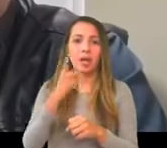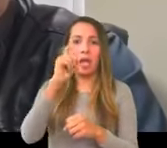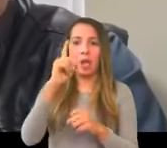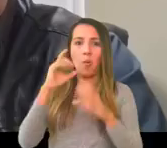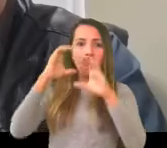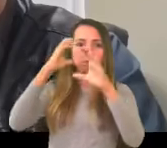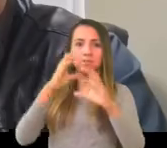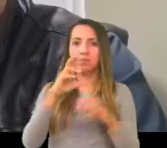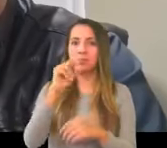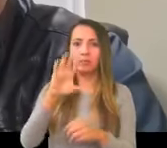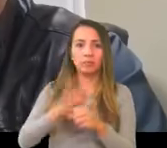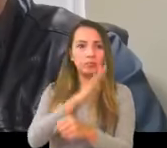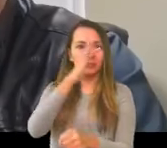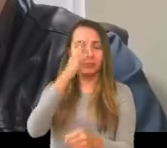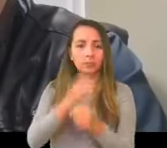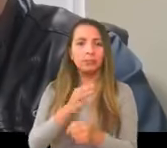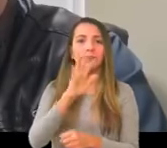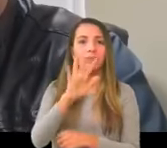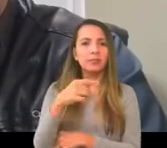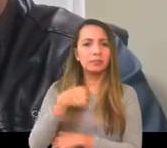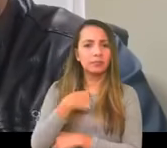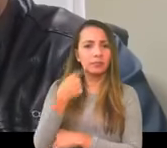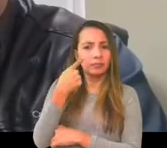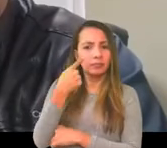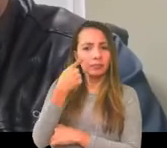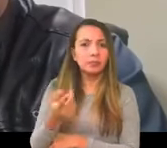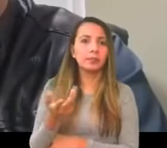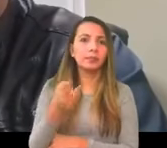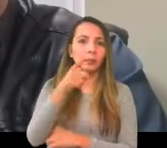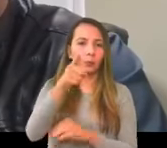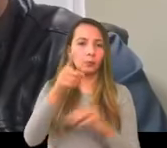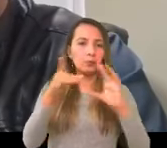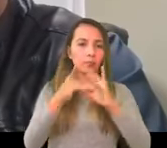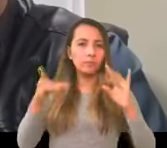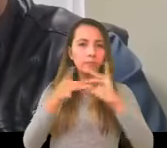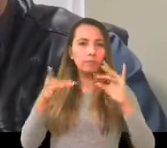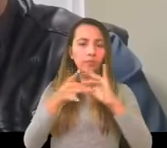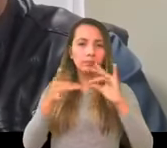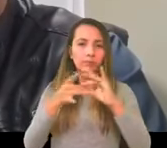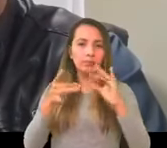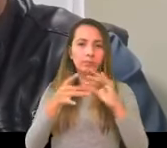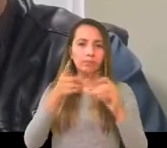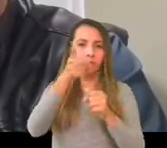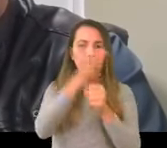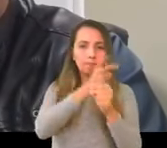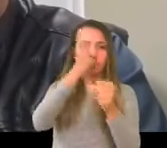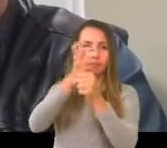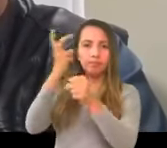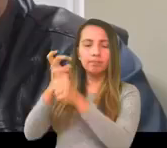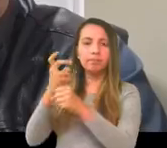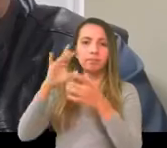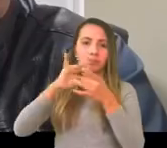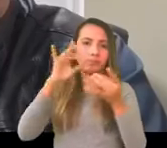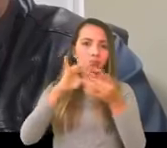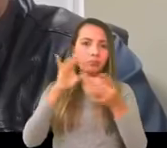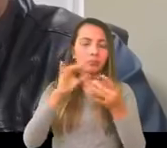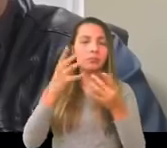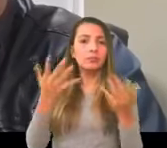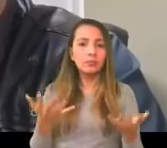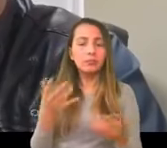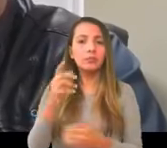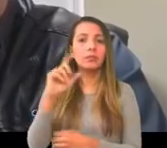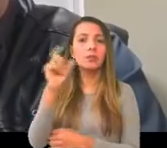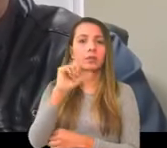Y de entrada, yo veo que aquí usted está dando esta rueda de prensa. ¿Cuándo van a dar la rueda de prensa